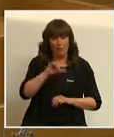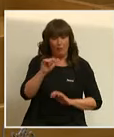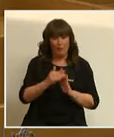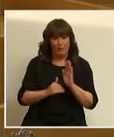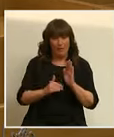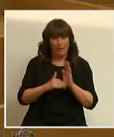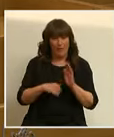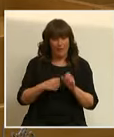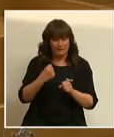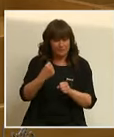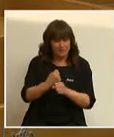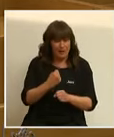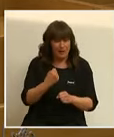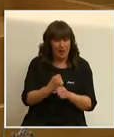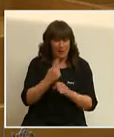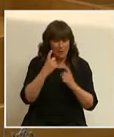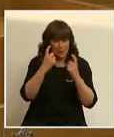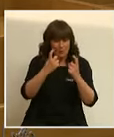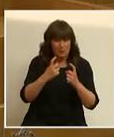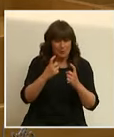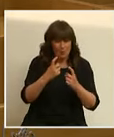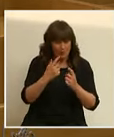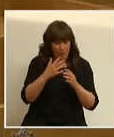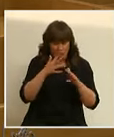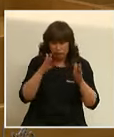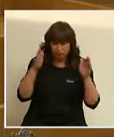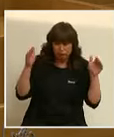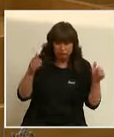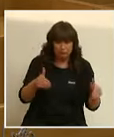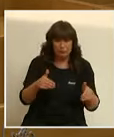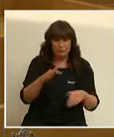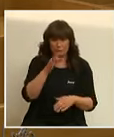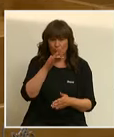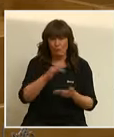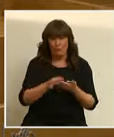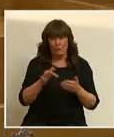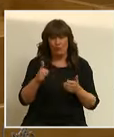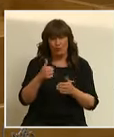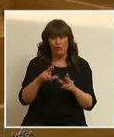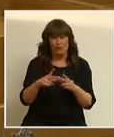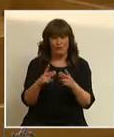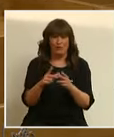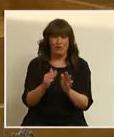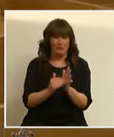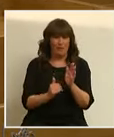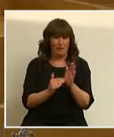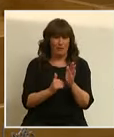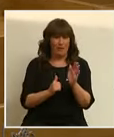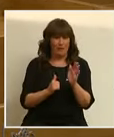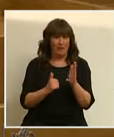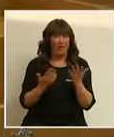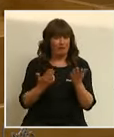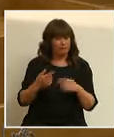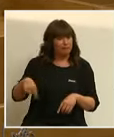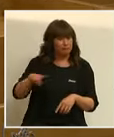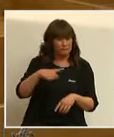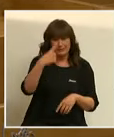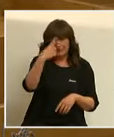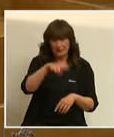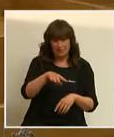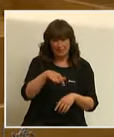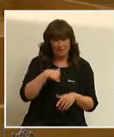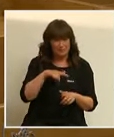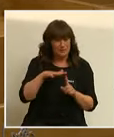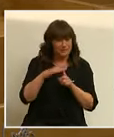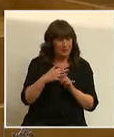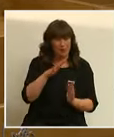trabajo, esfuerzo, dedicación y compromiso con la sociedad valenciana. Sepan que en hechos tan